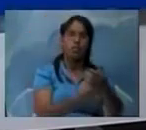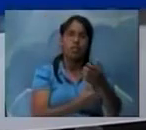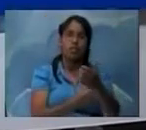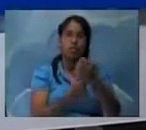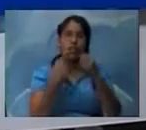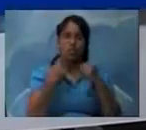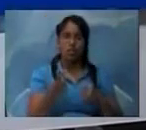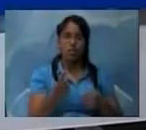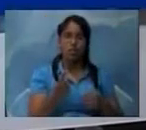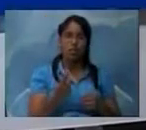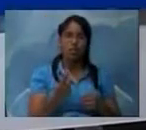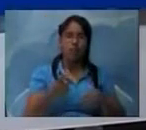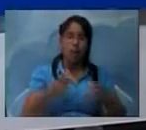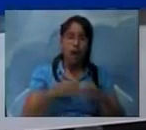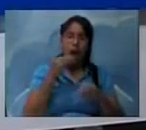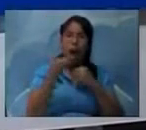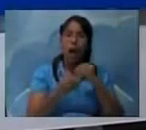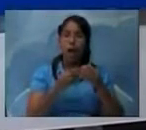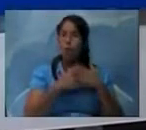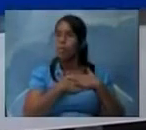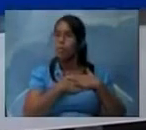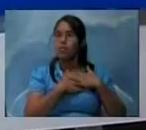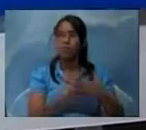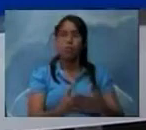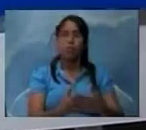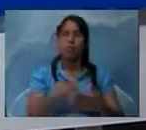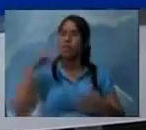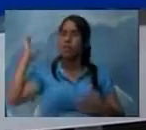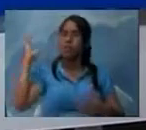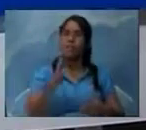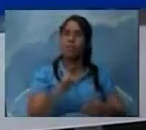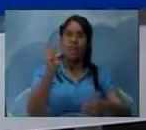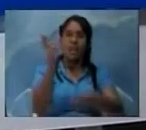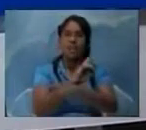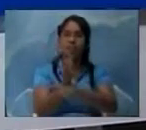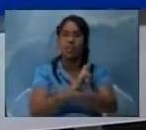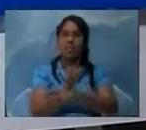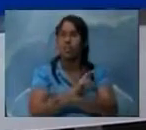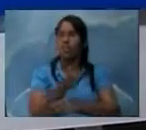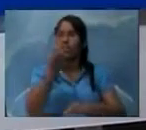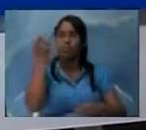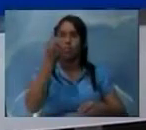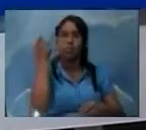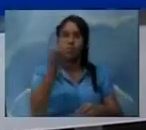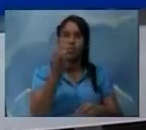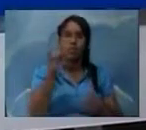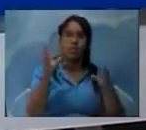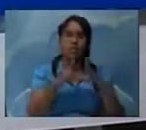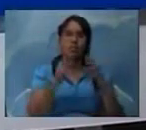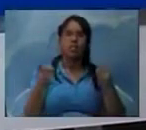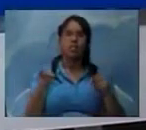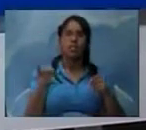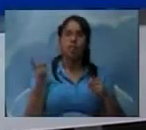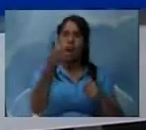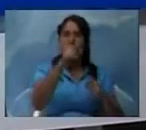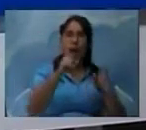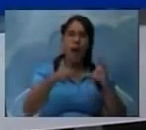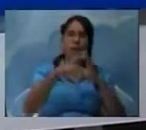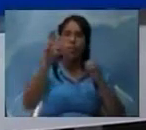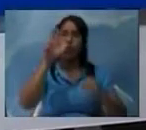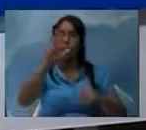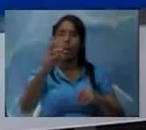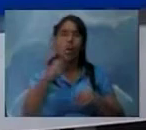Henry. Háganme el favor y me traen inmediatamente, búsquenmelo como palito en romero, a